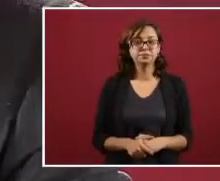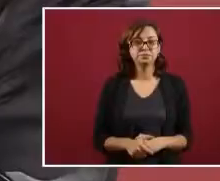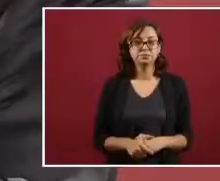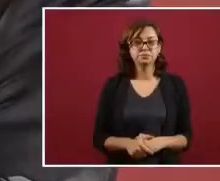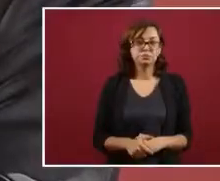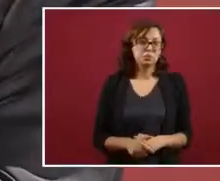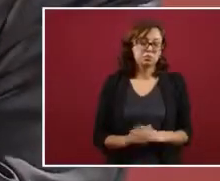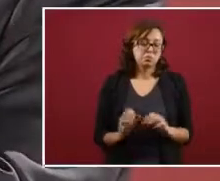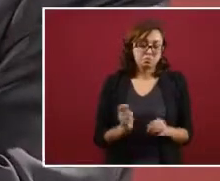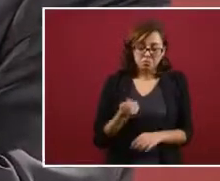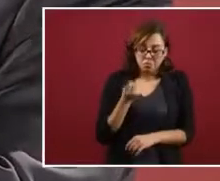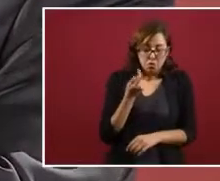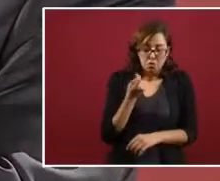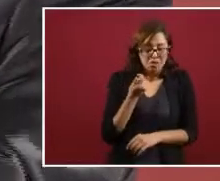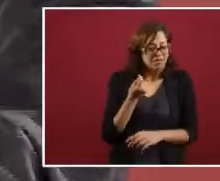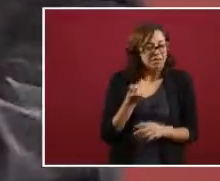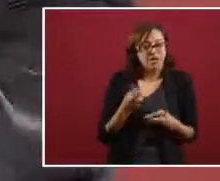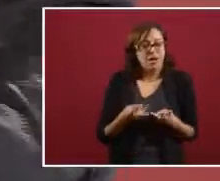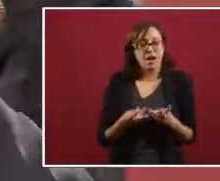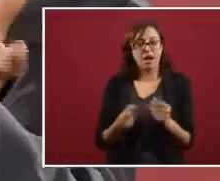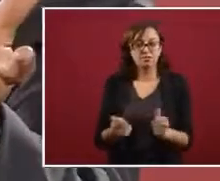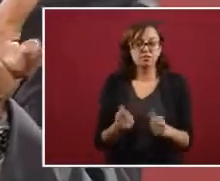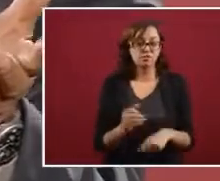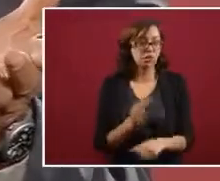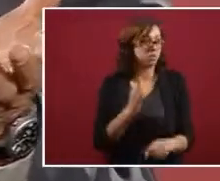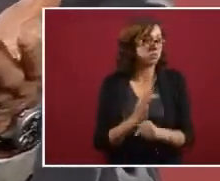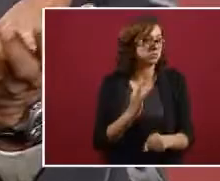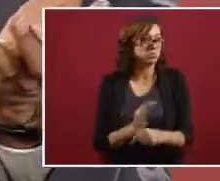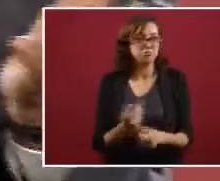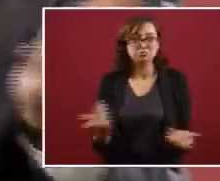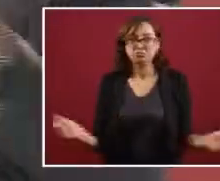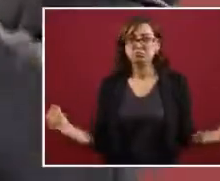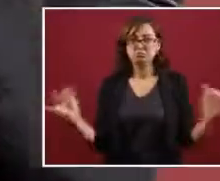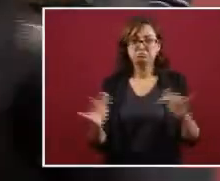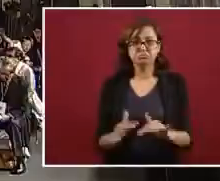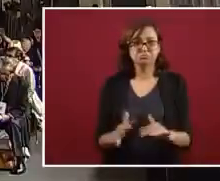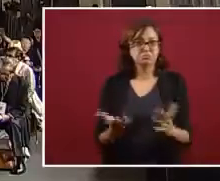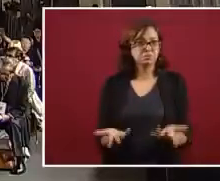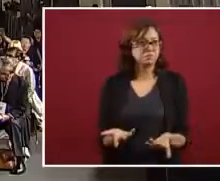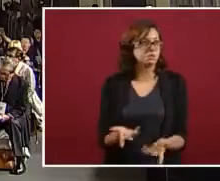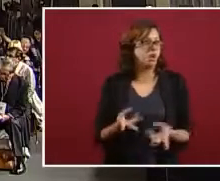o muy poco, estar aquí. Y